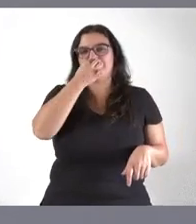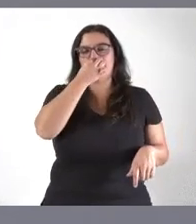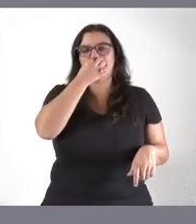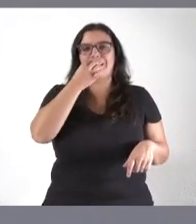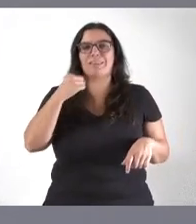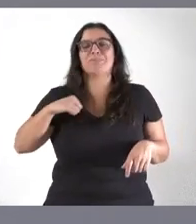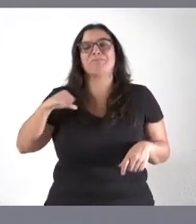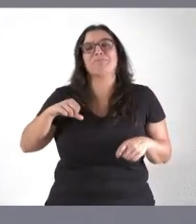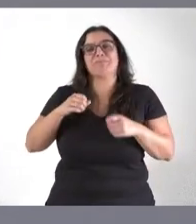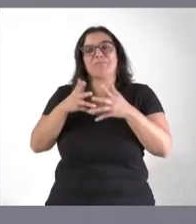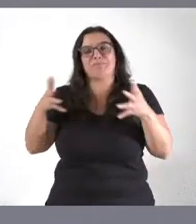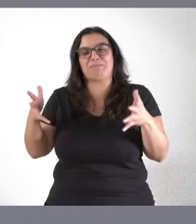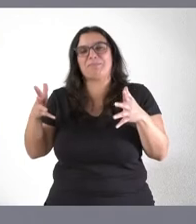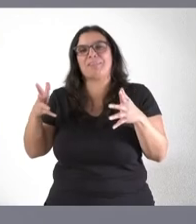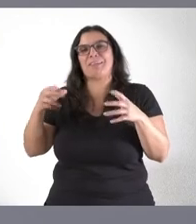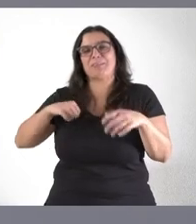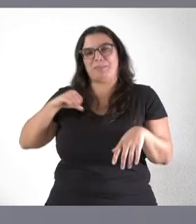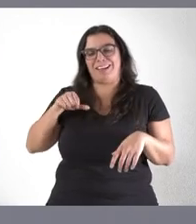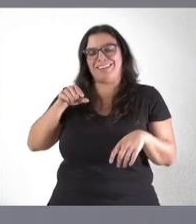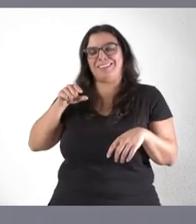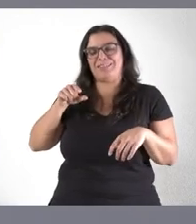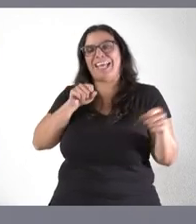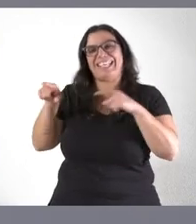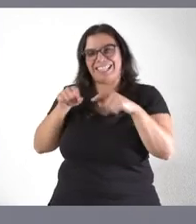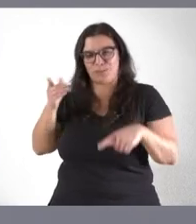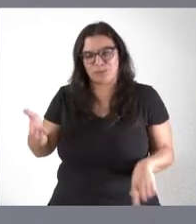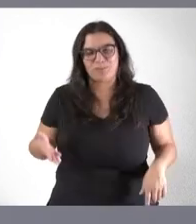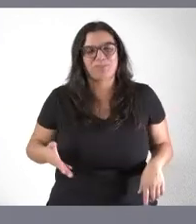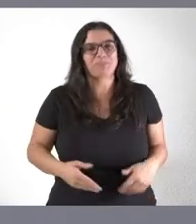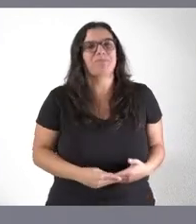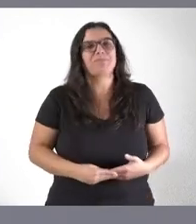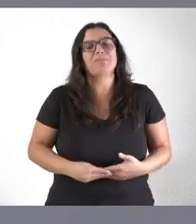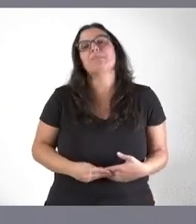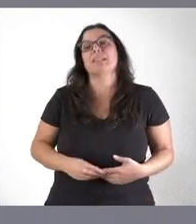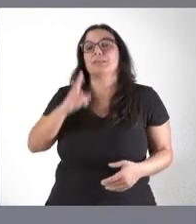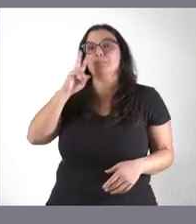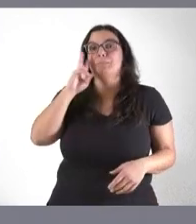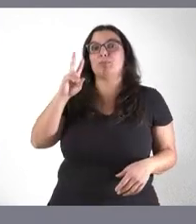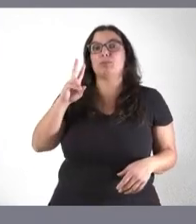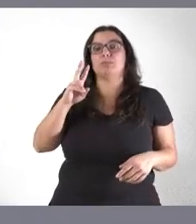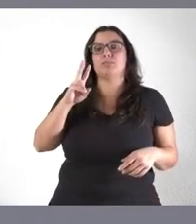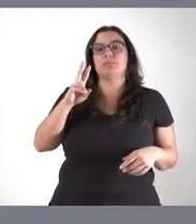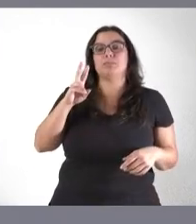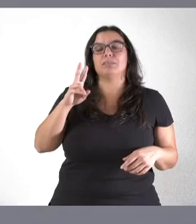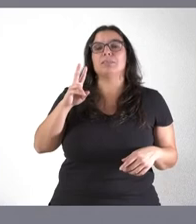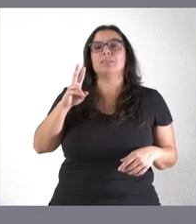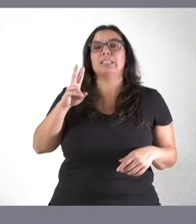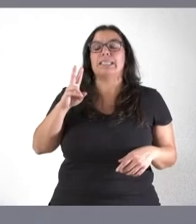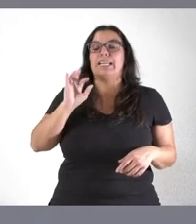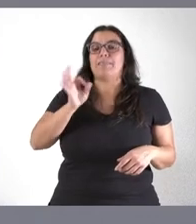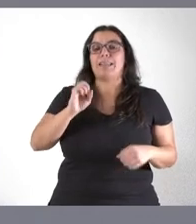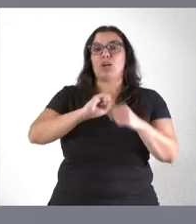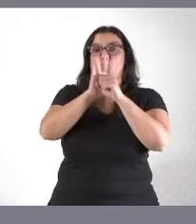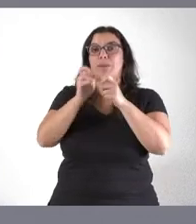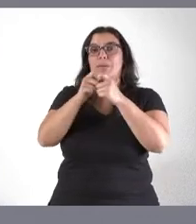desaparecieron pero si efectivamente estamos viendo el incremento de la prevalencia tanto del